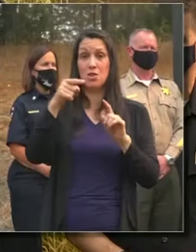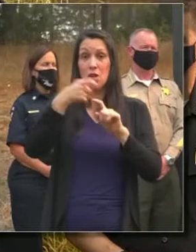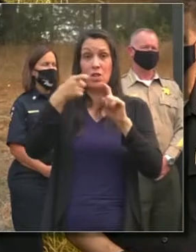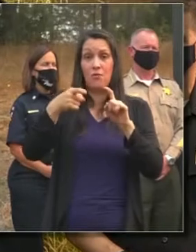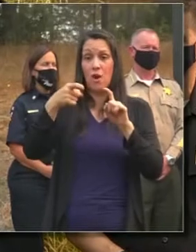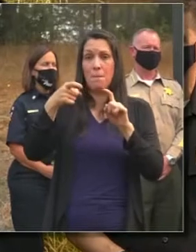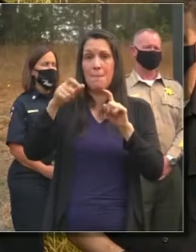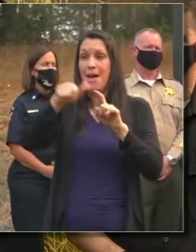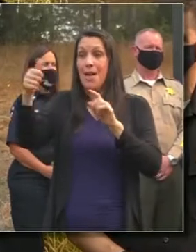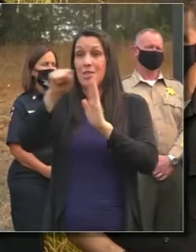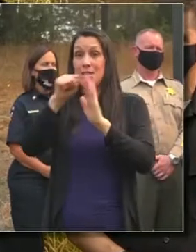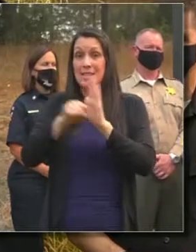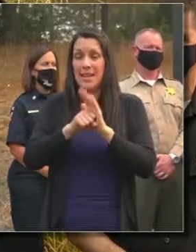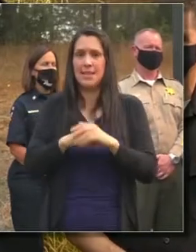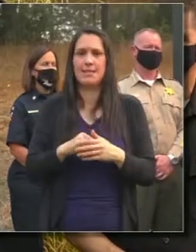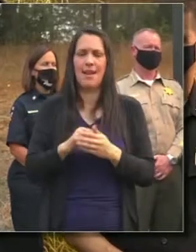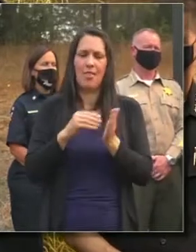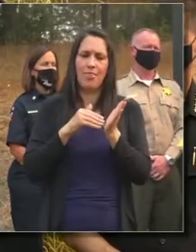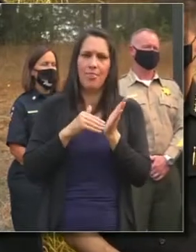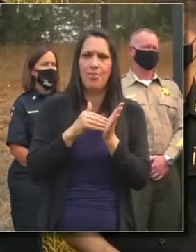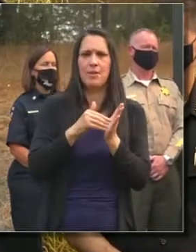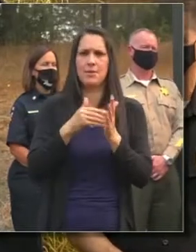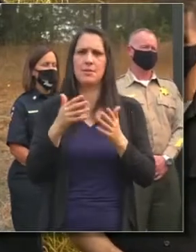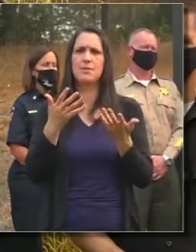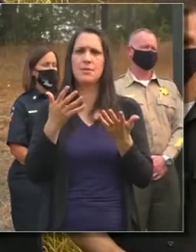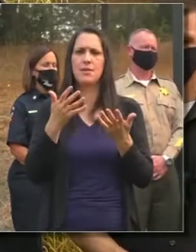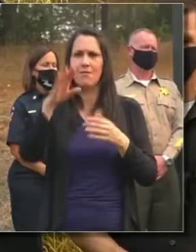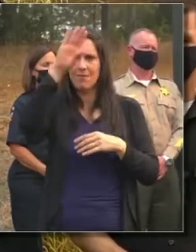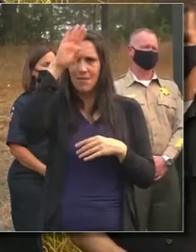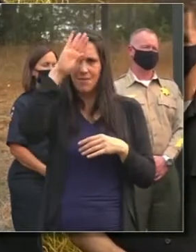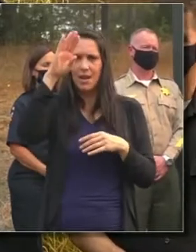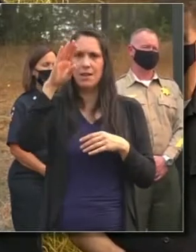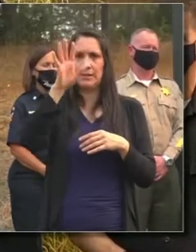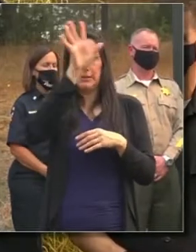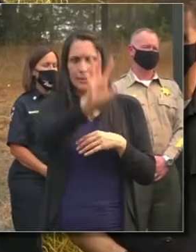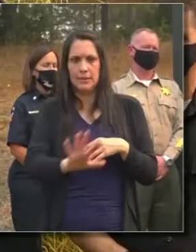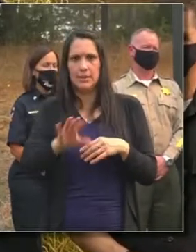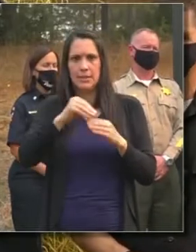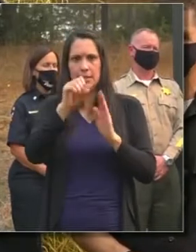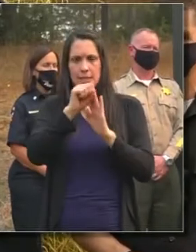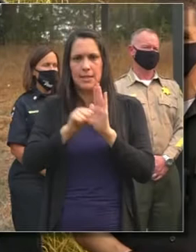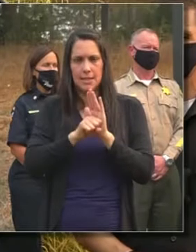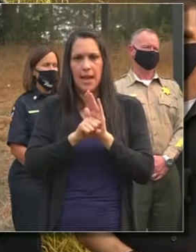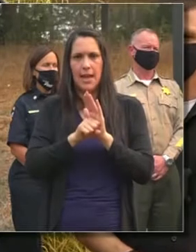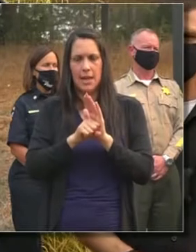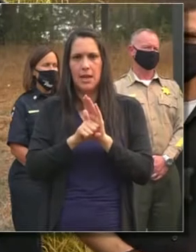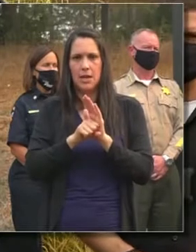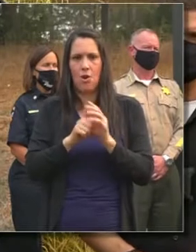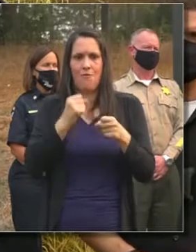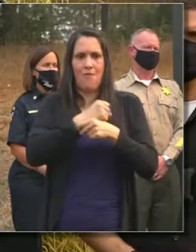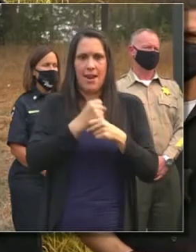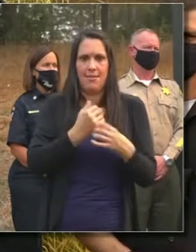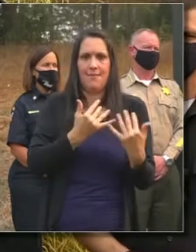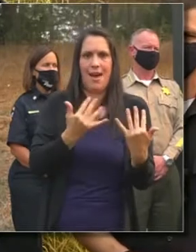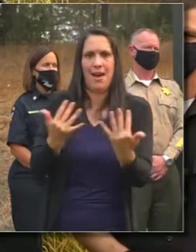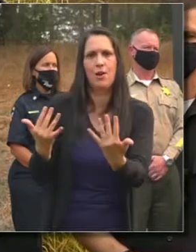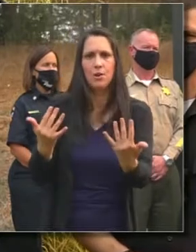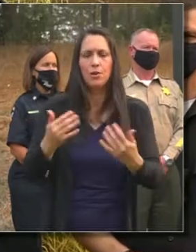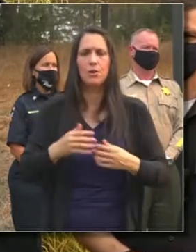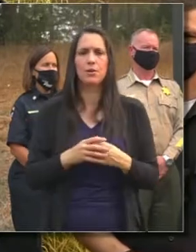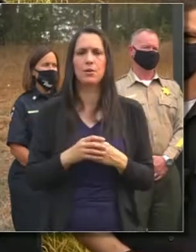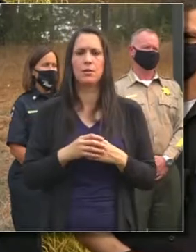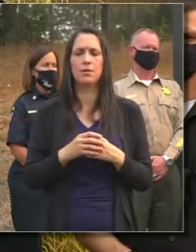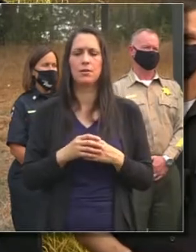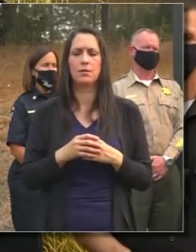de fuera del estado miles de bomberos del estado entero están luchando y están representados